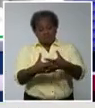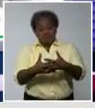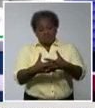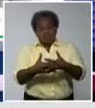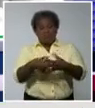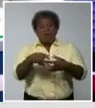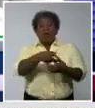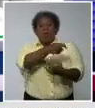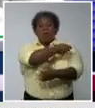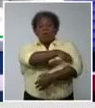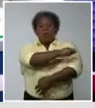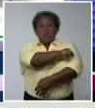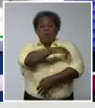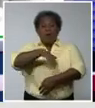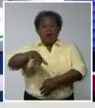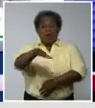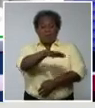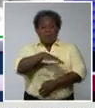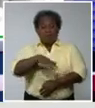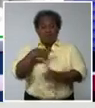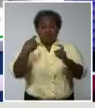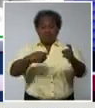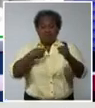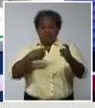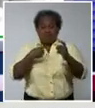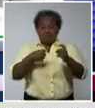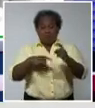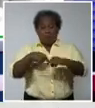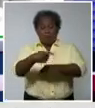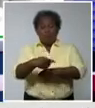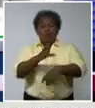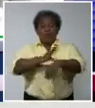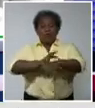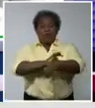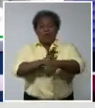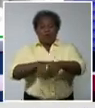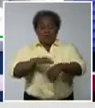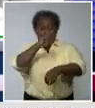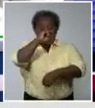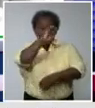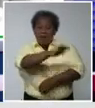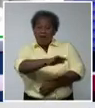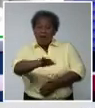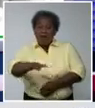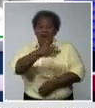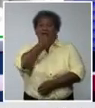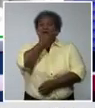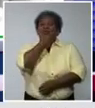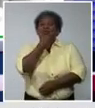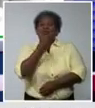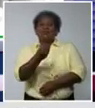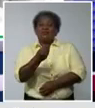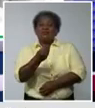pueblo en este combate por la COVID-19, y nuestros niños, nuestros adolescentes, nuestros jóvenes y